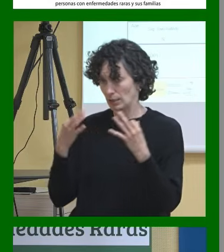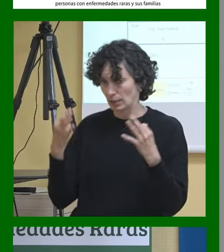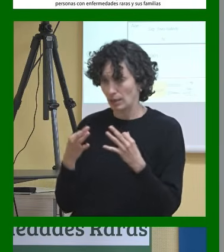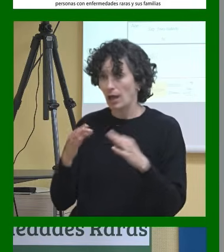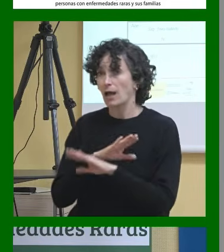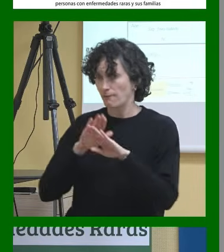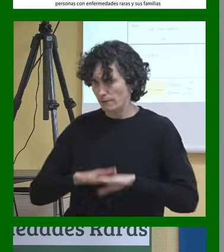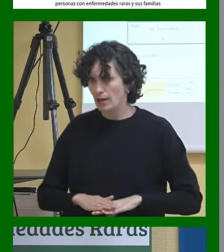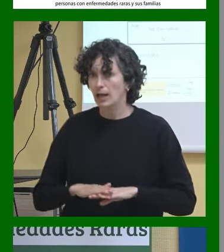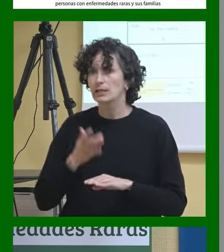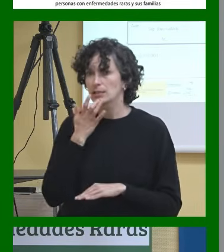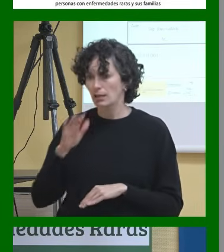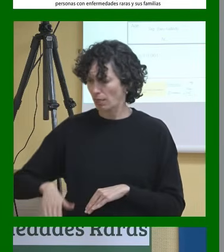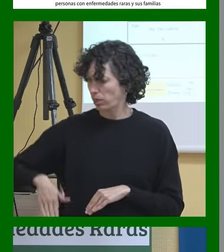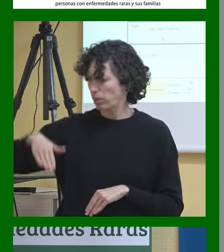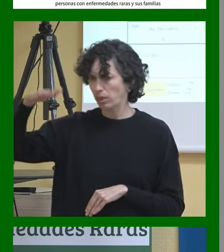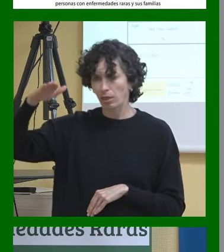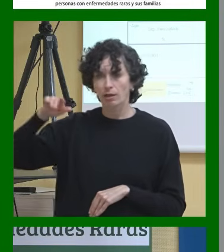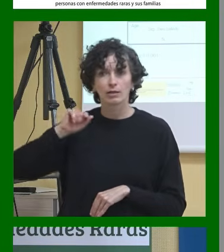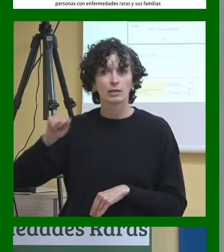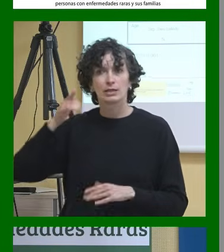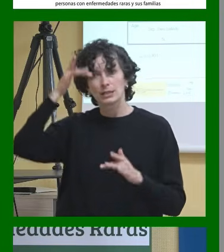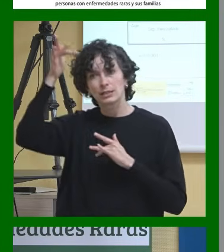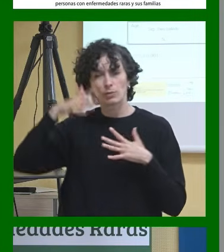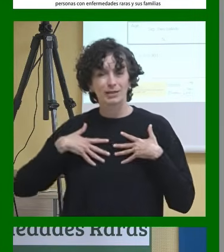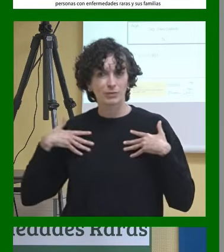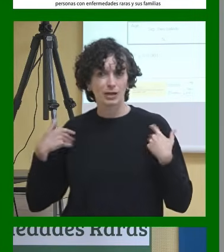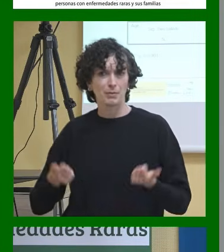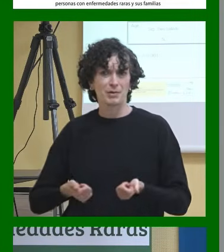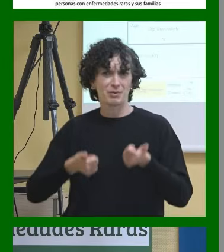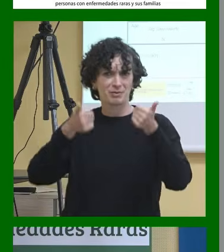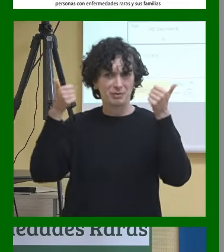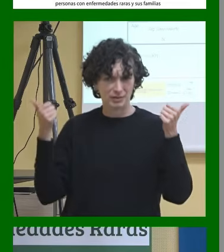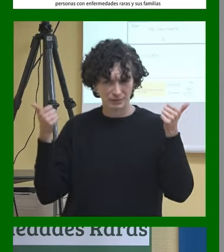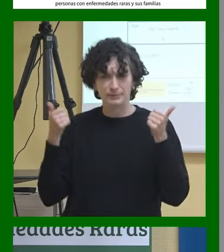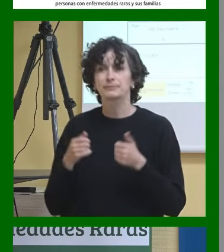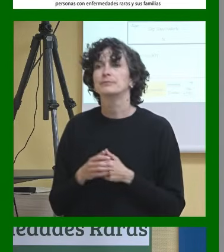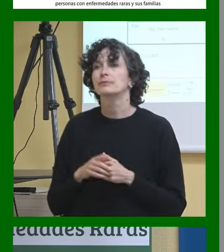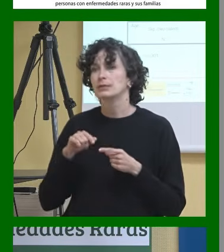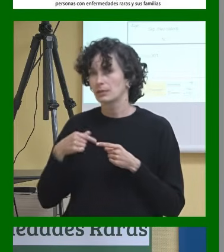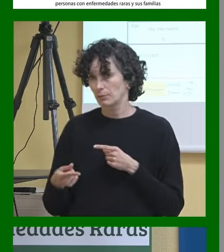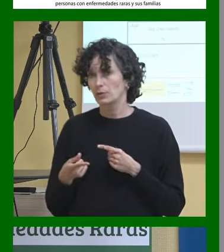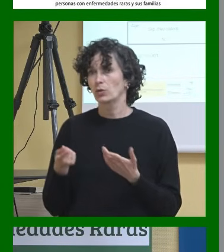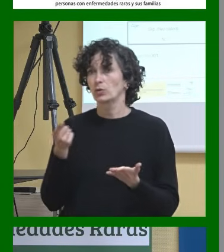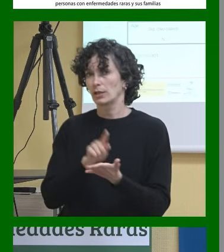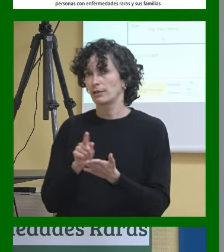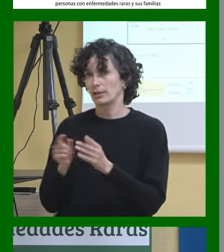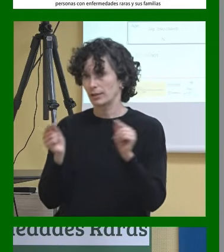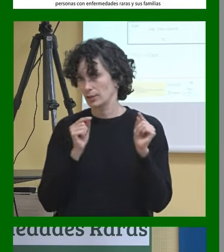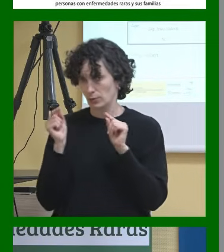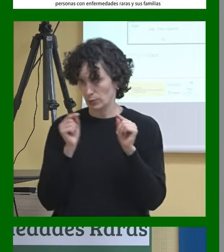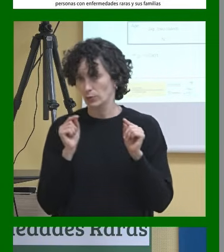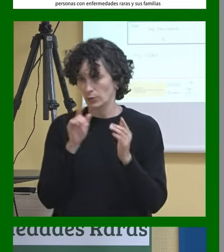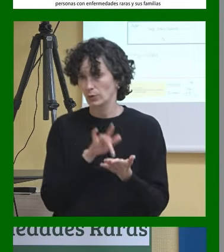esperábamos, cuanto más edad tenían estos niños, mayores síntomas emocionales tenían. Volveremos con esto en la discusión y os explicaré